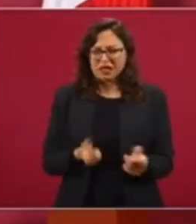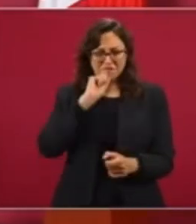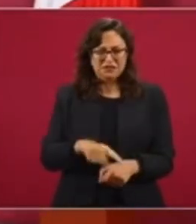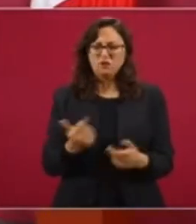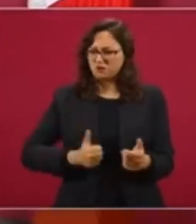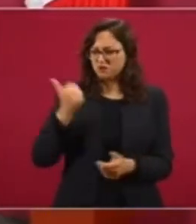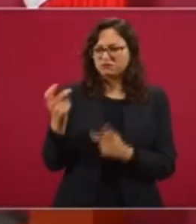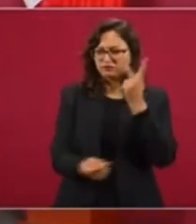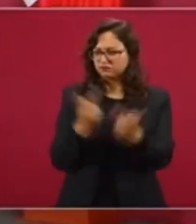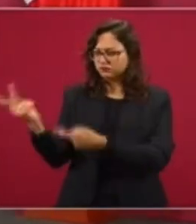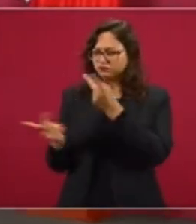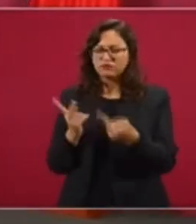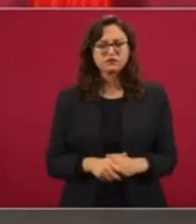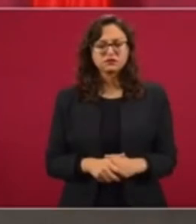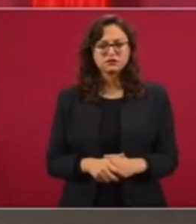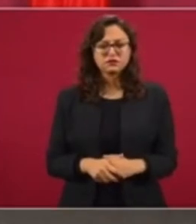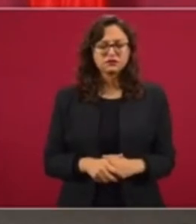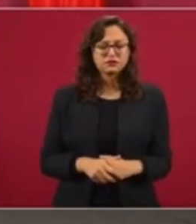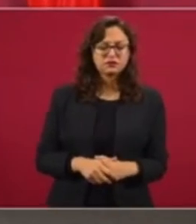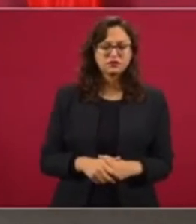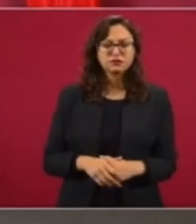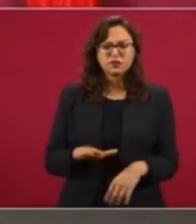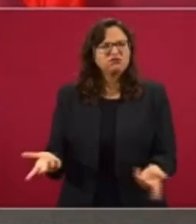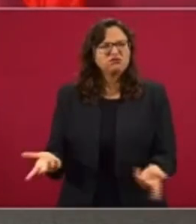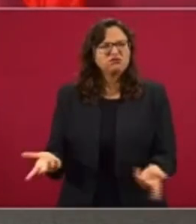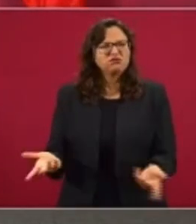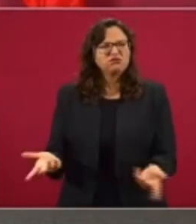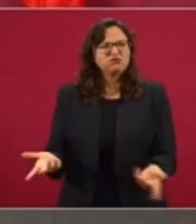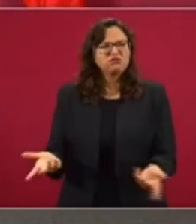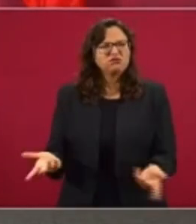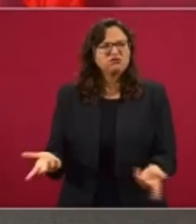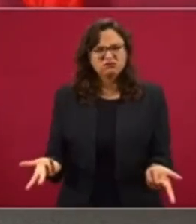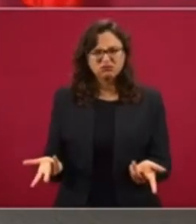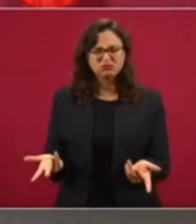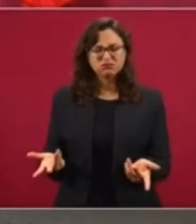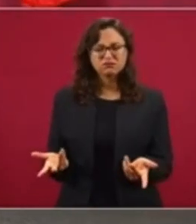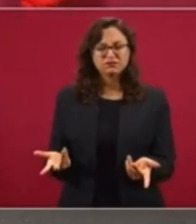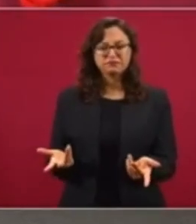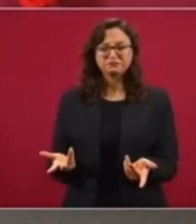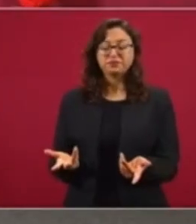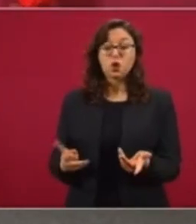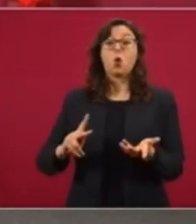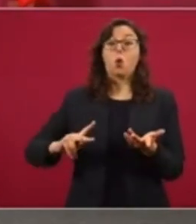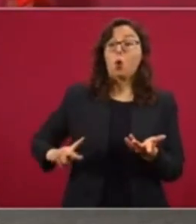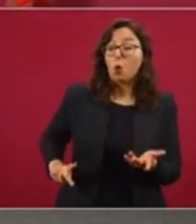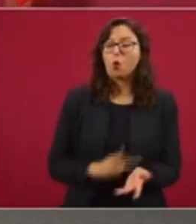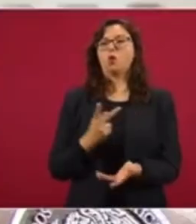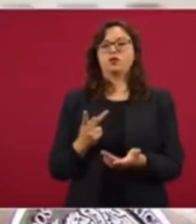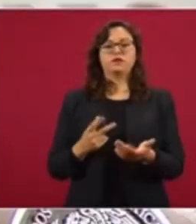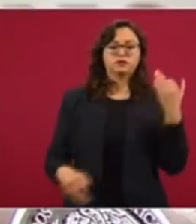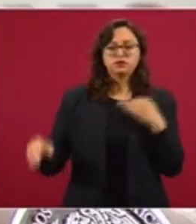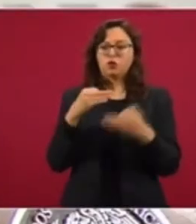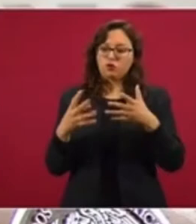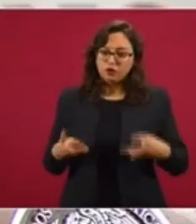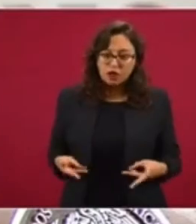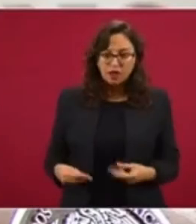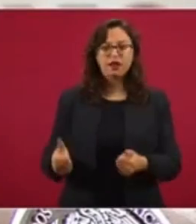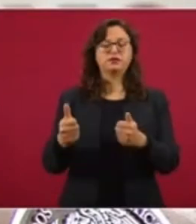ahí se decide sobre la consulta. Porque otro día, y volver a montar toda la